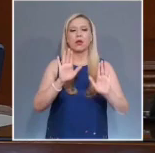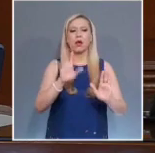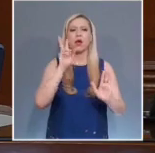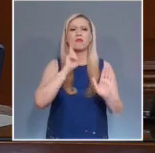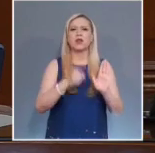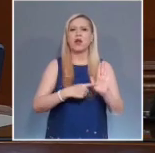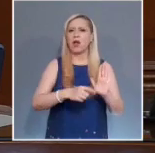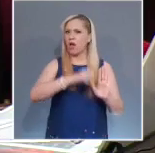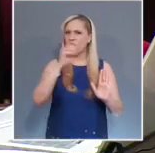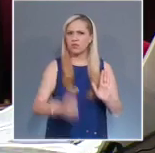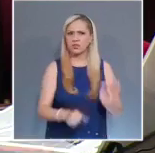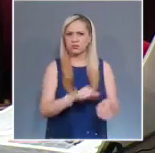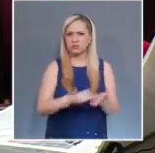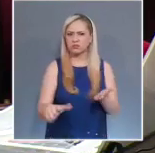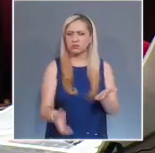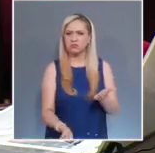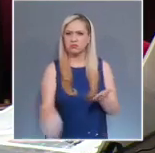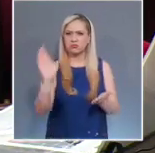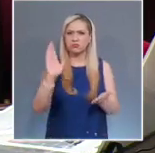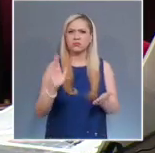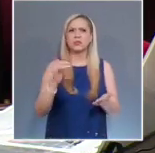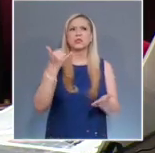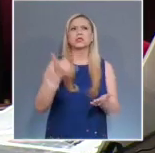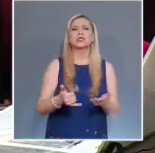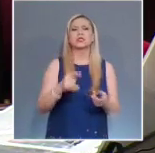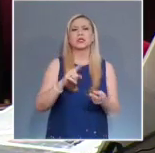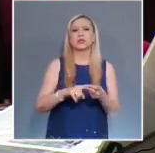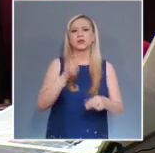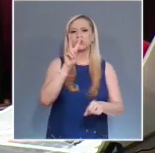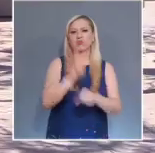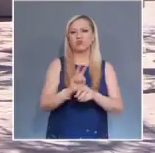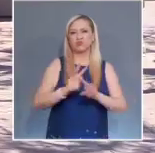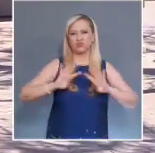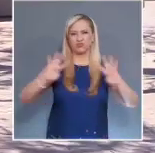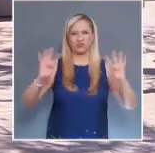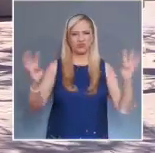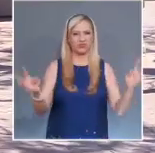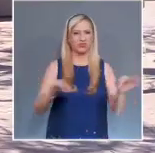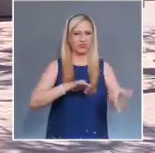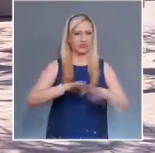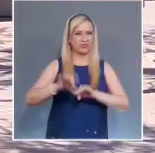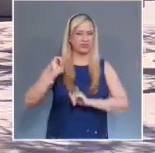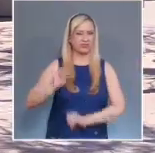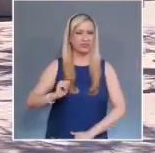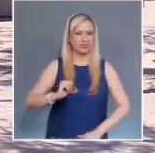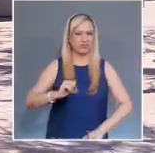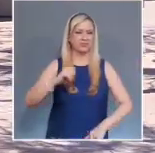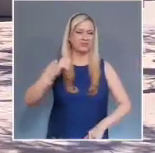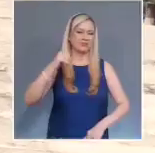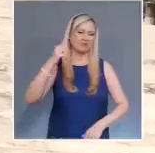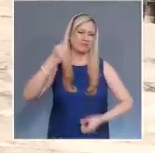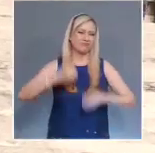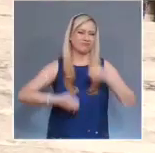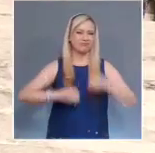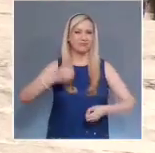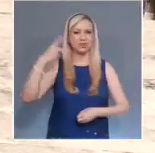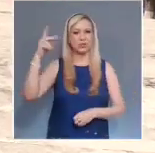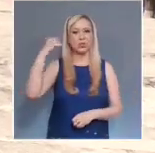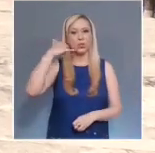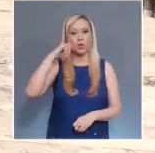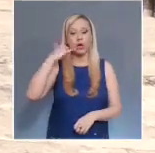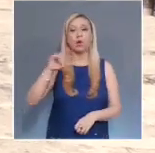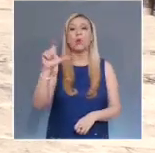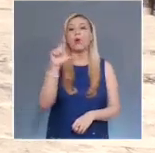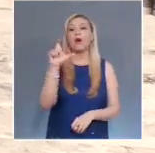personas magistradas, así como de consejeras y consejeros de la Judicatura de Yucatán, al cumplir 30 años al servicio del